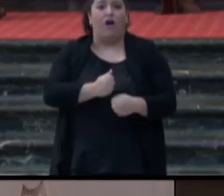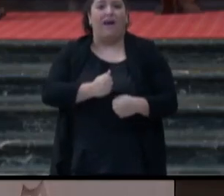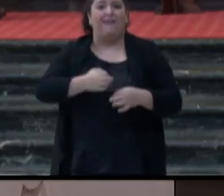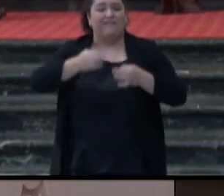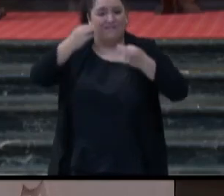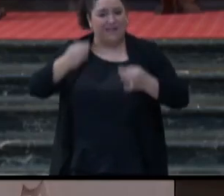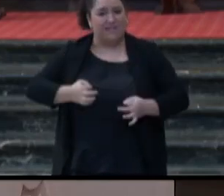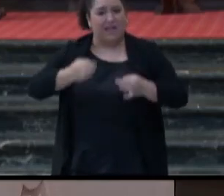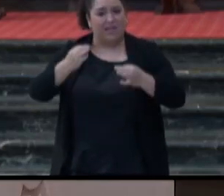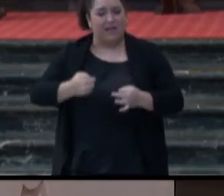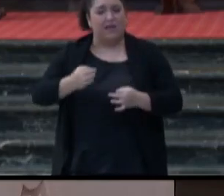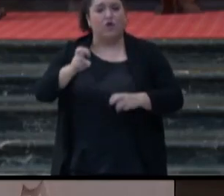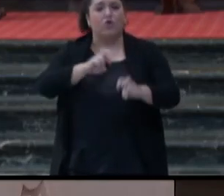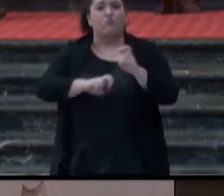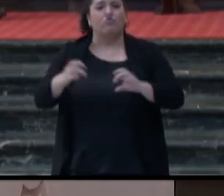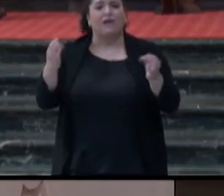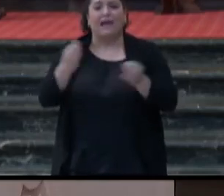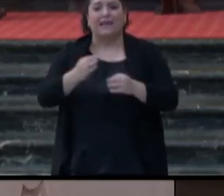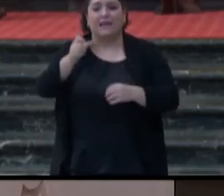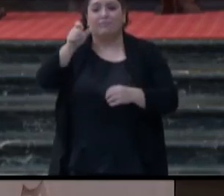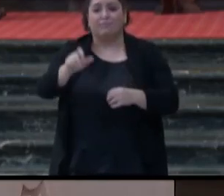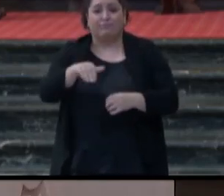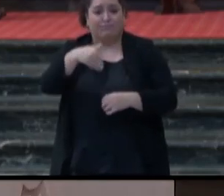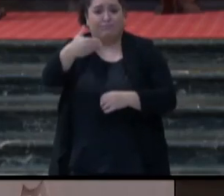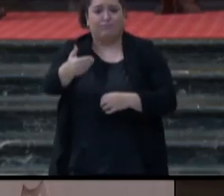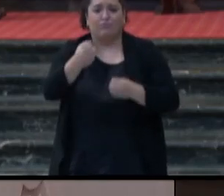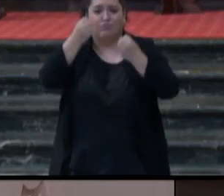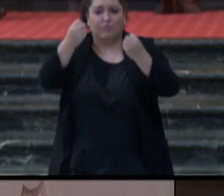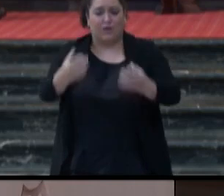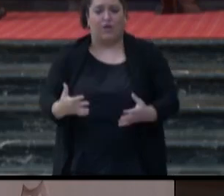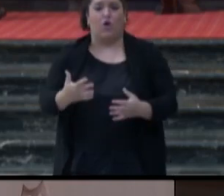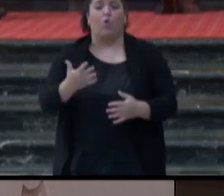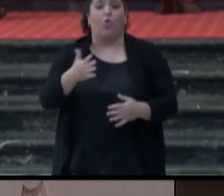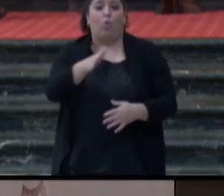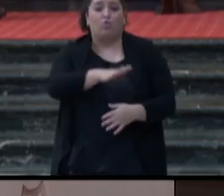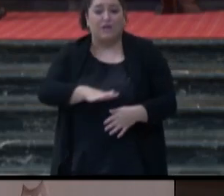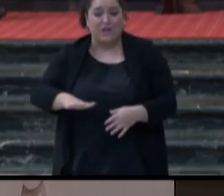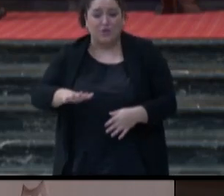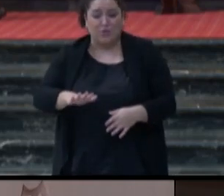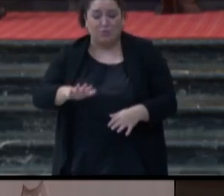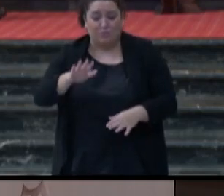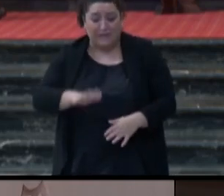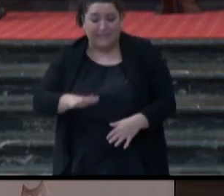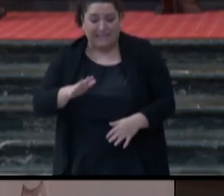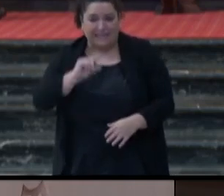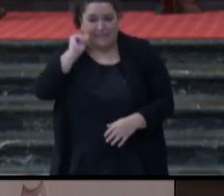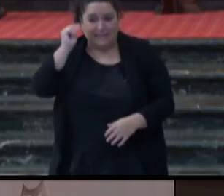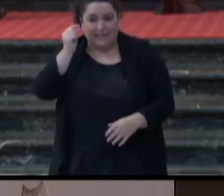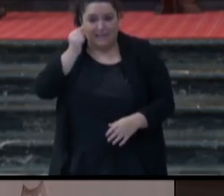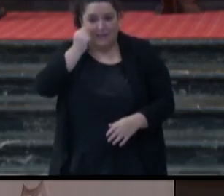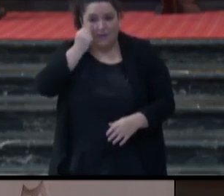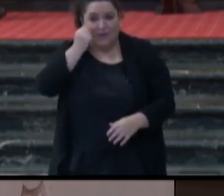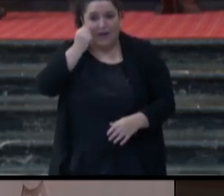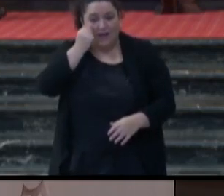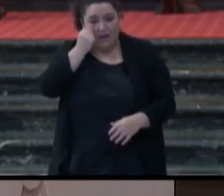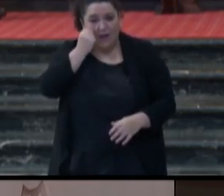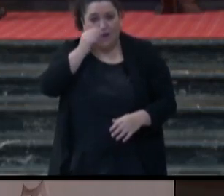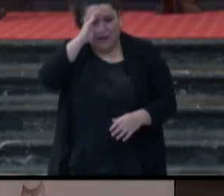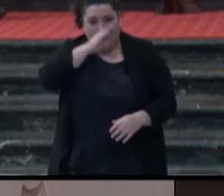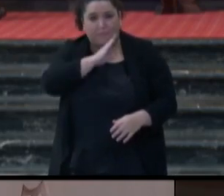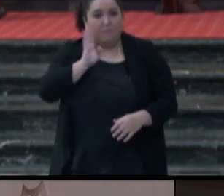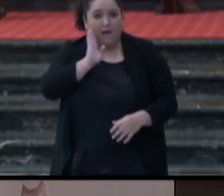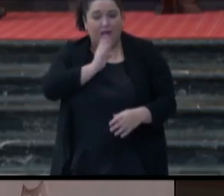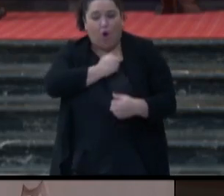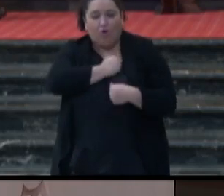otro para cuando un niño pequeño se da cuenta de cuánto le quieren sus